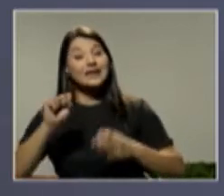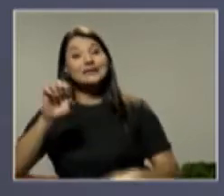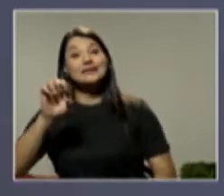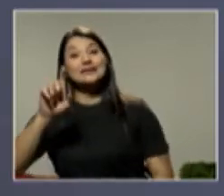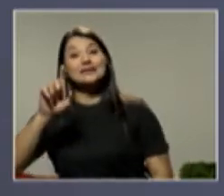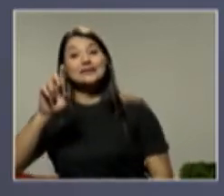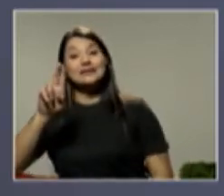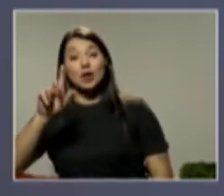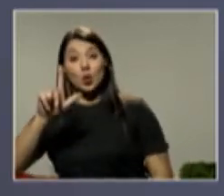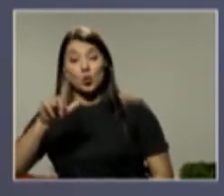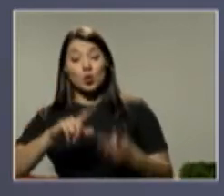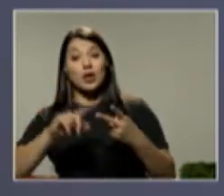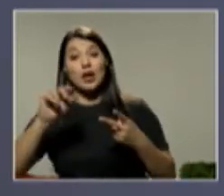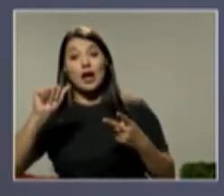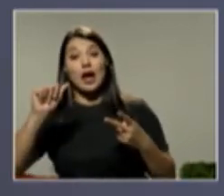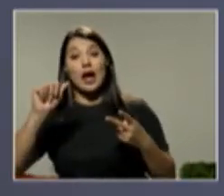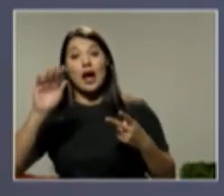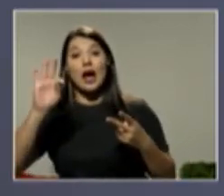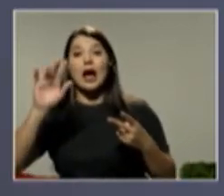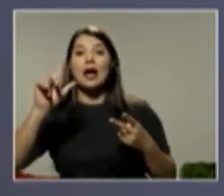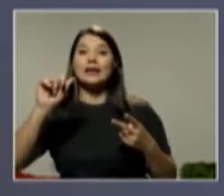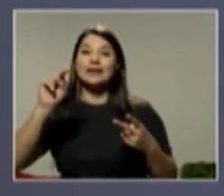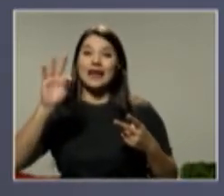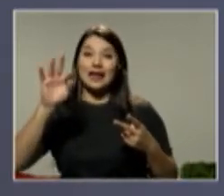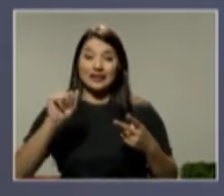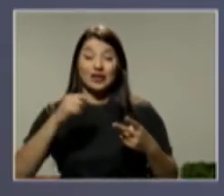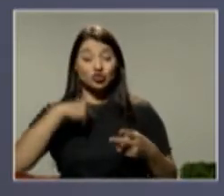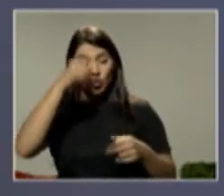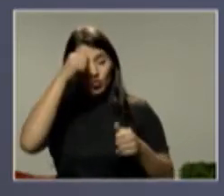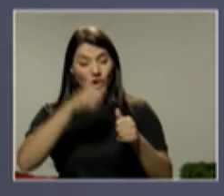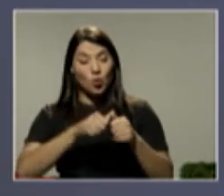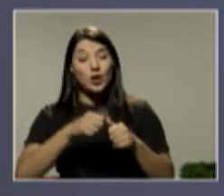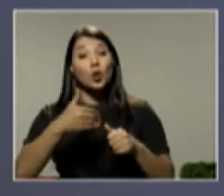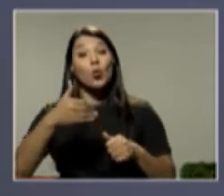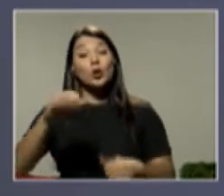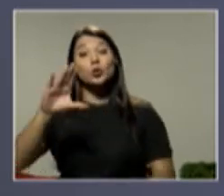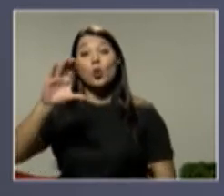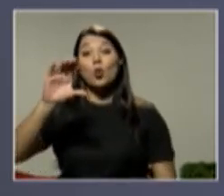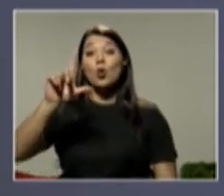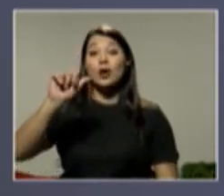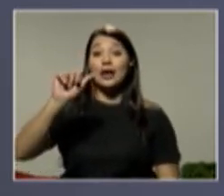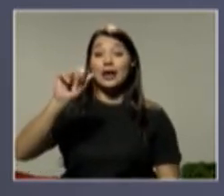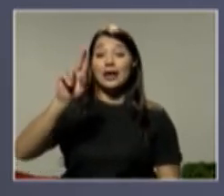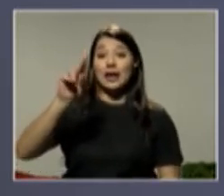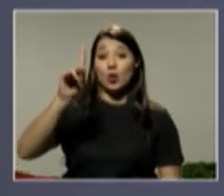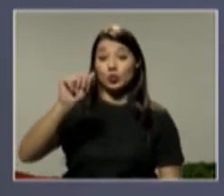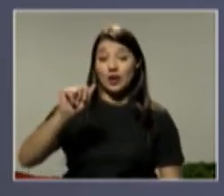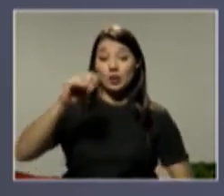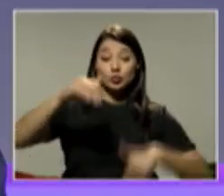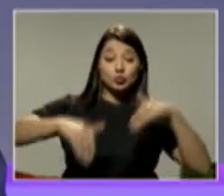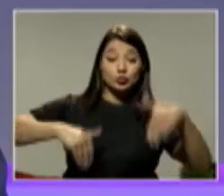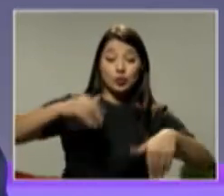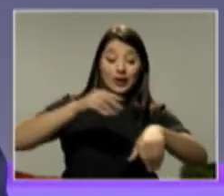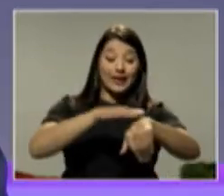Atlanta, yo recuerdo la imagen de Claudia nadando con la banderita en la